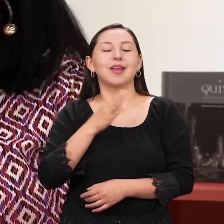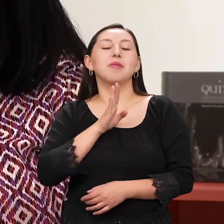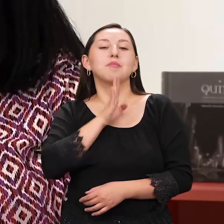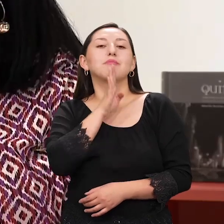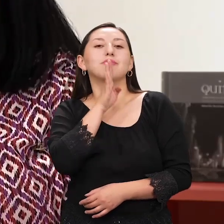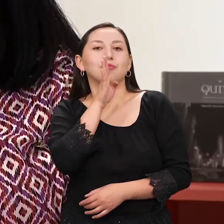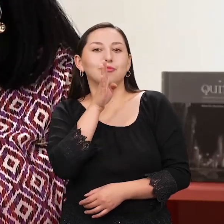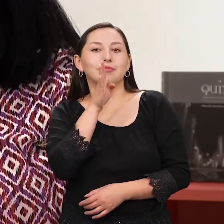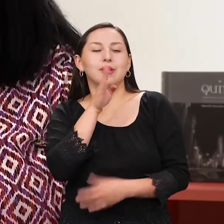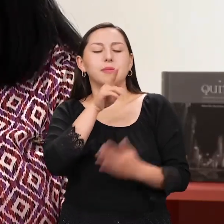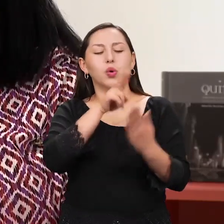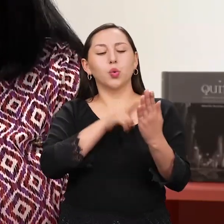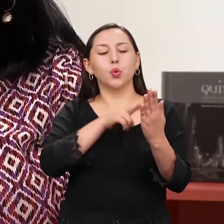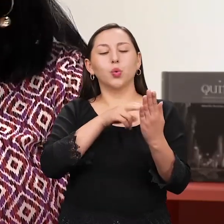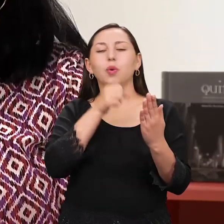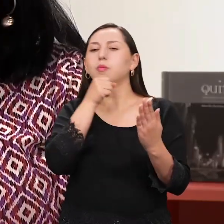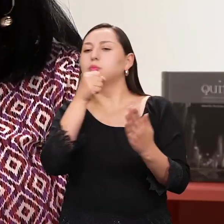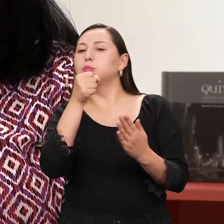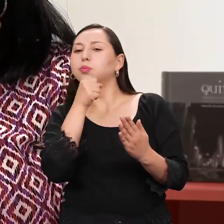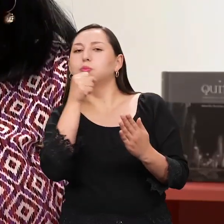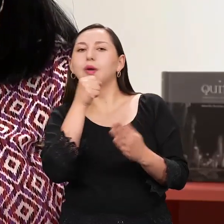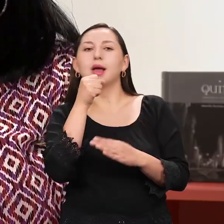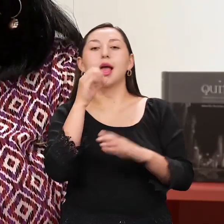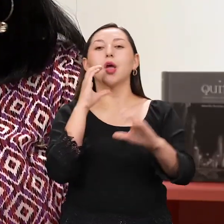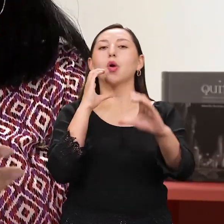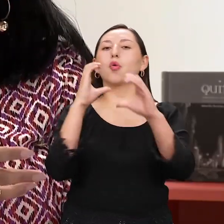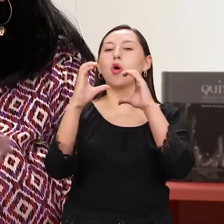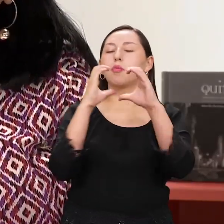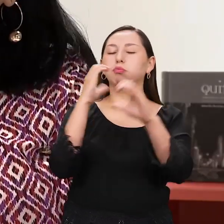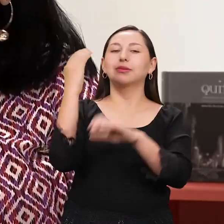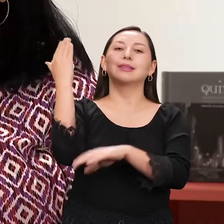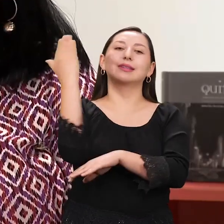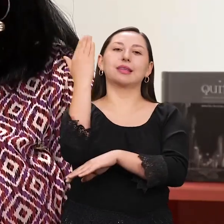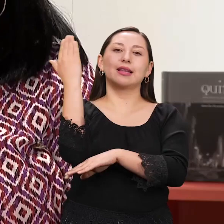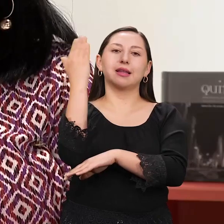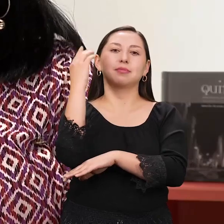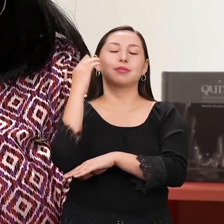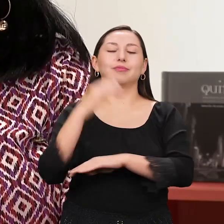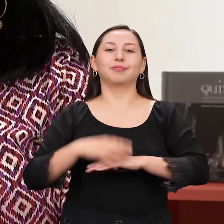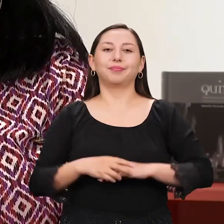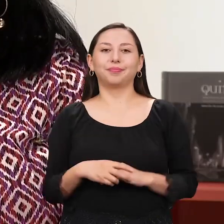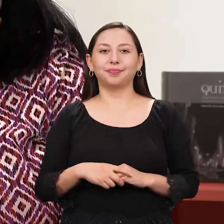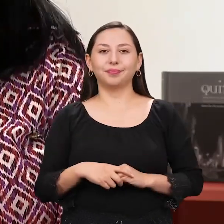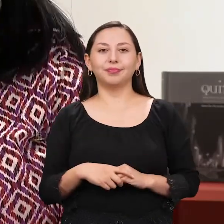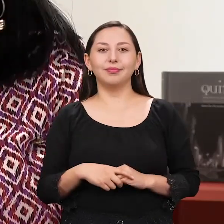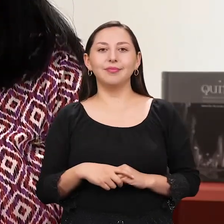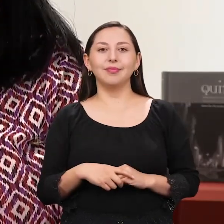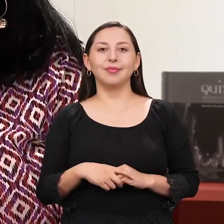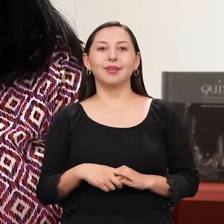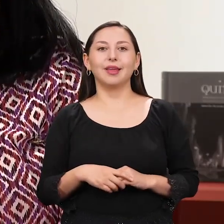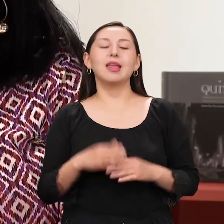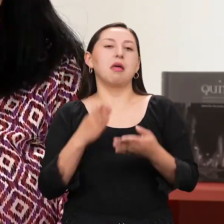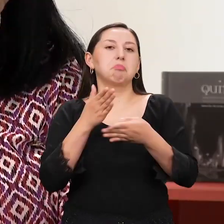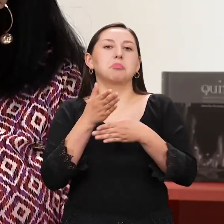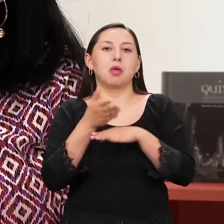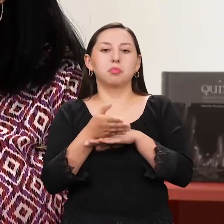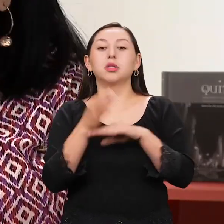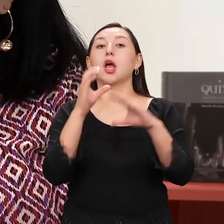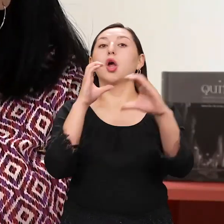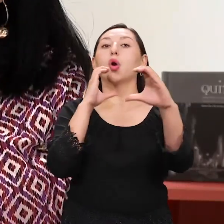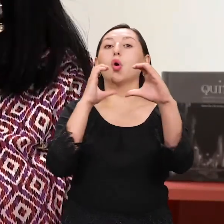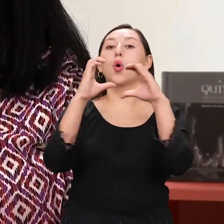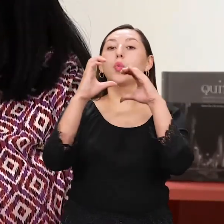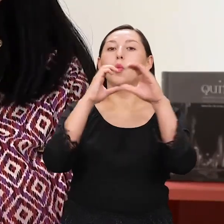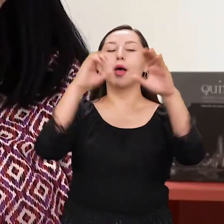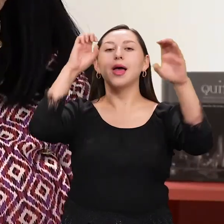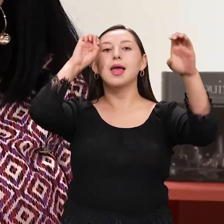siempre periodista, pero así es nuestro ámbito, el campo de la comunicación es muy grande y nunca me imaginé luego trabajar en